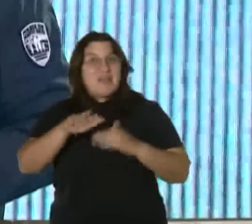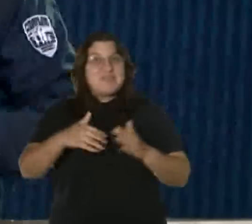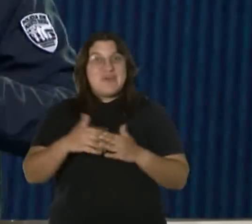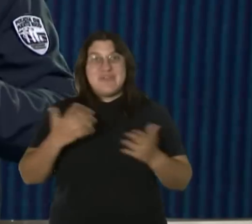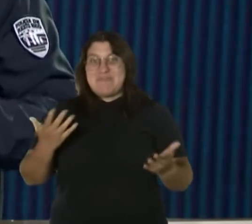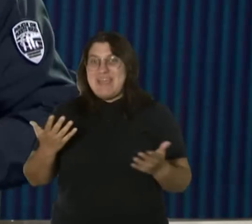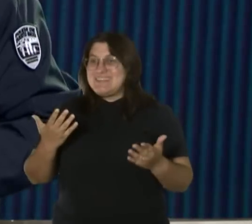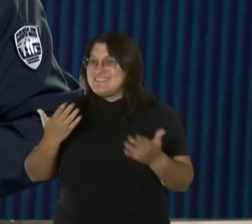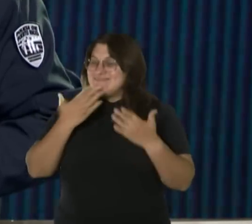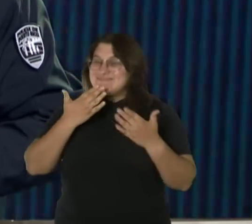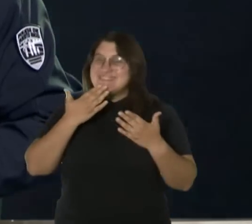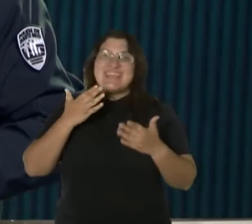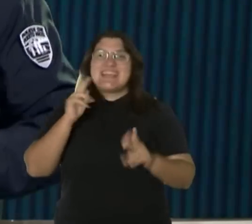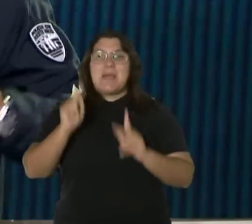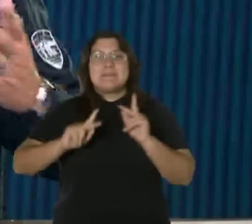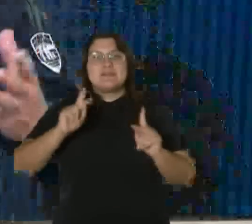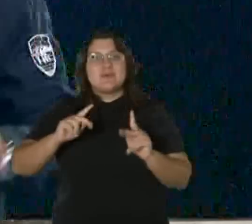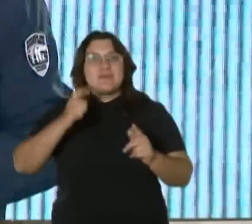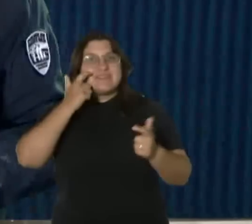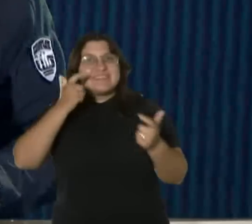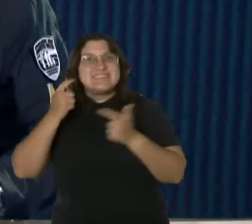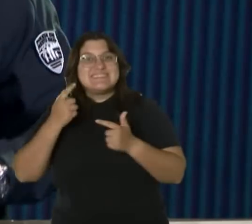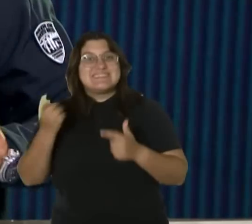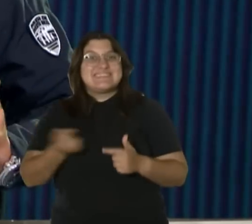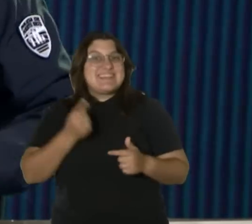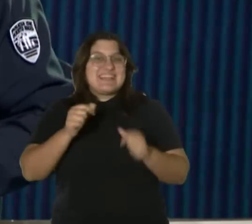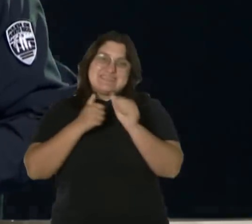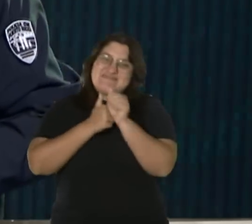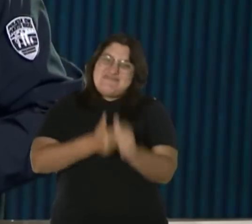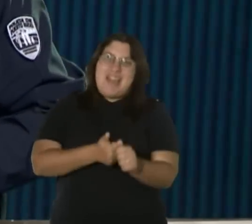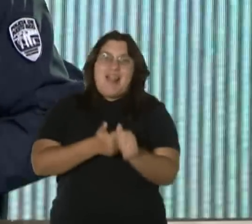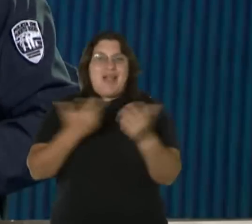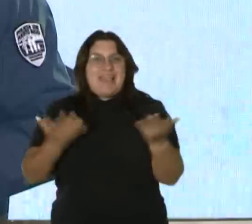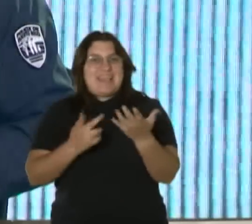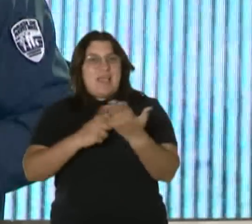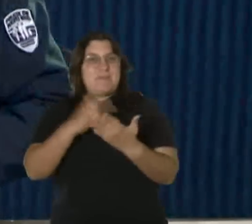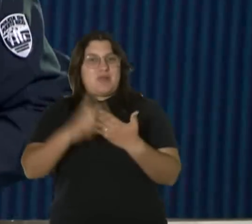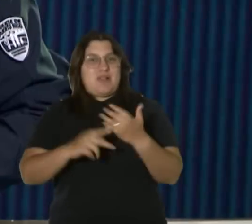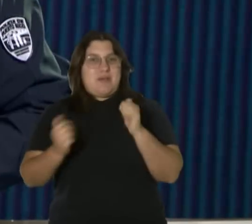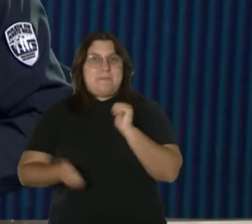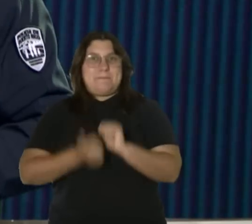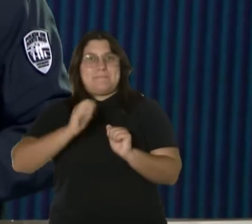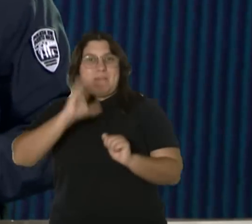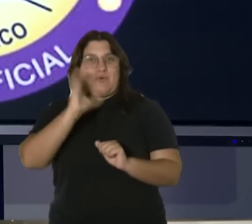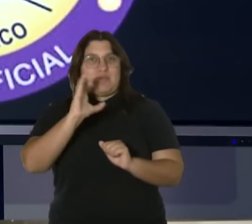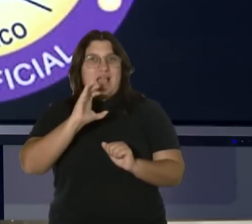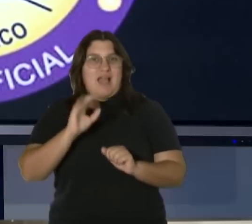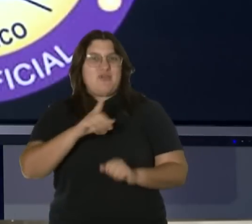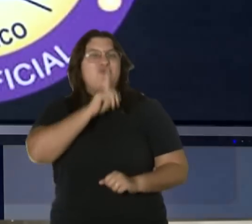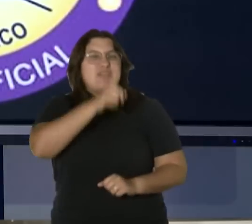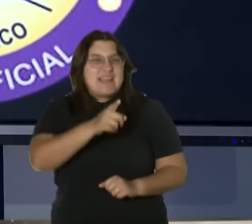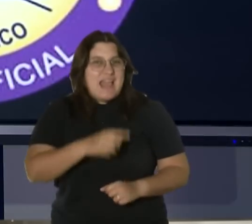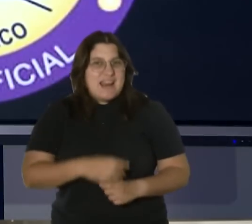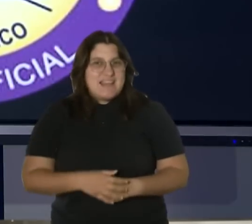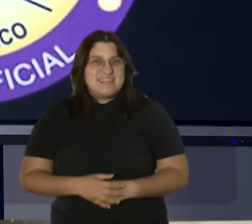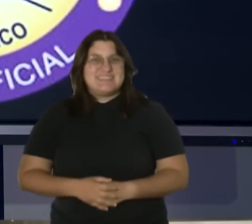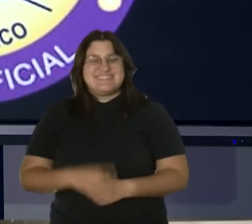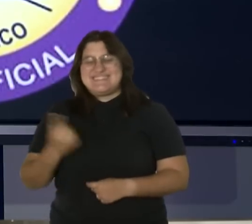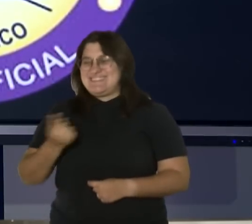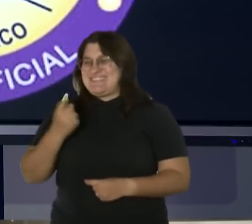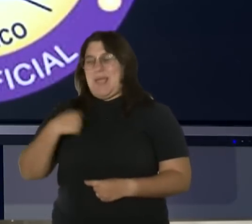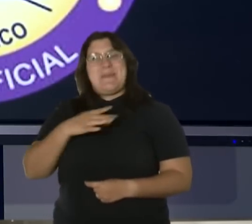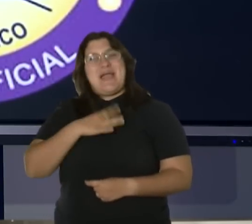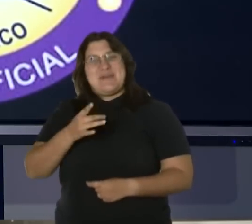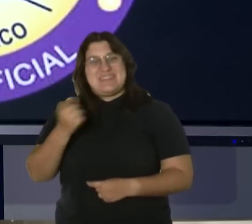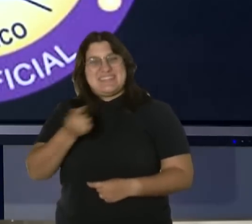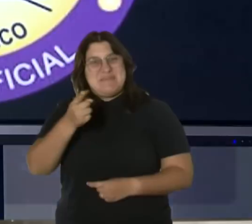del estudio y saludos a toda esa buena gente que nos sigue en este programa los más buscados el original me encanta cada vez que usted lo dice